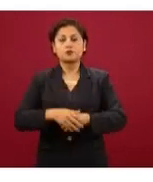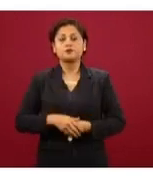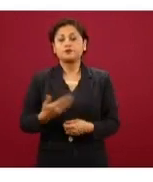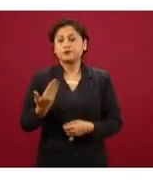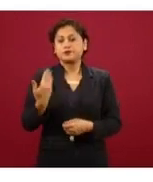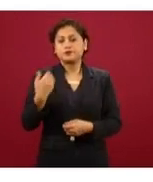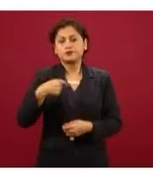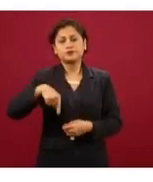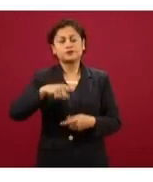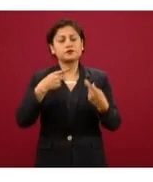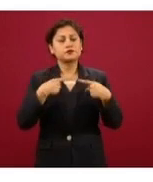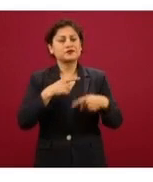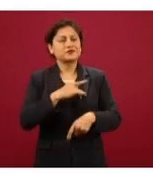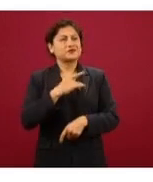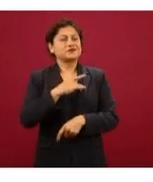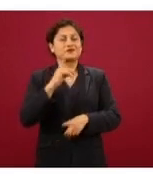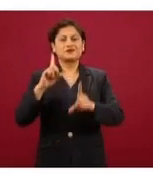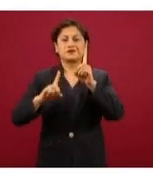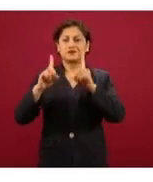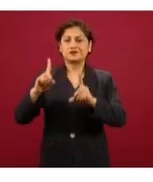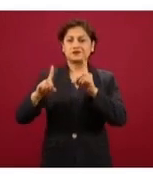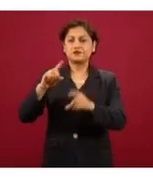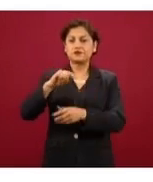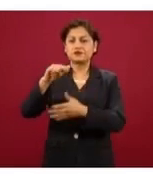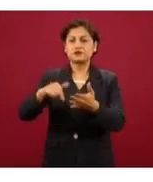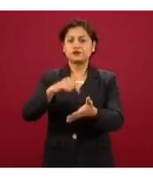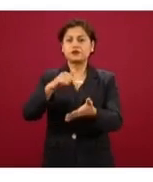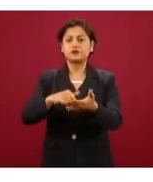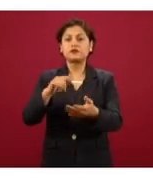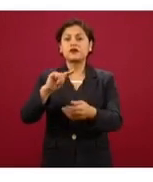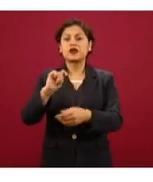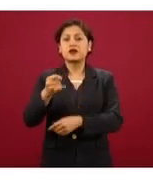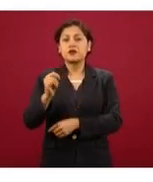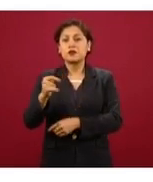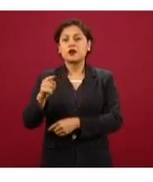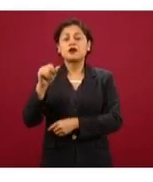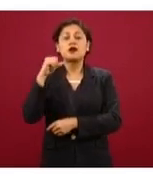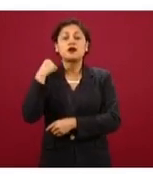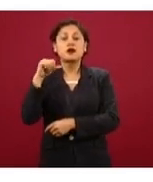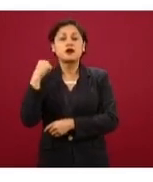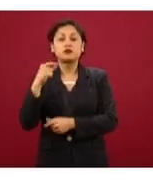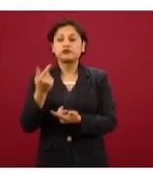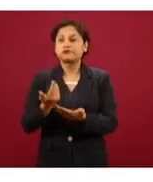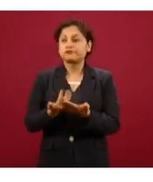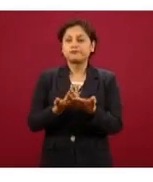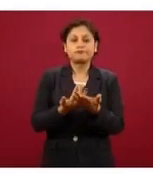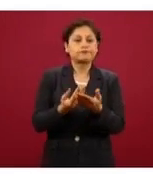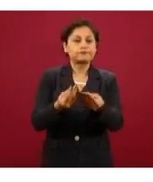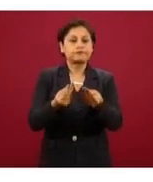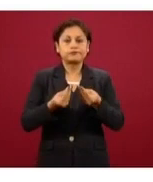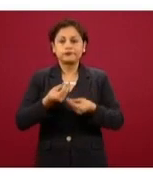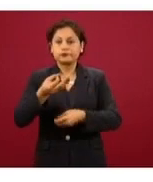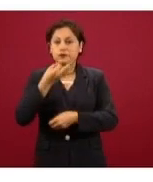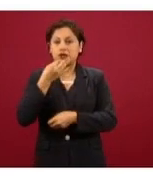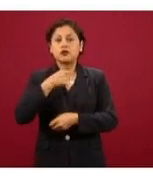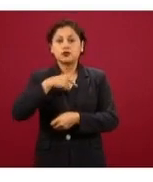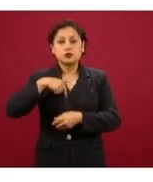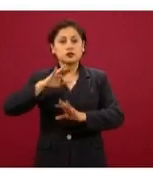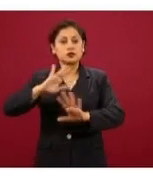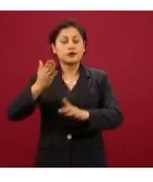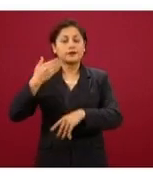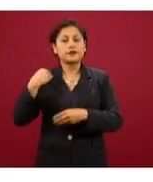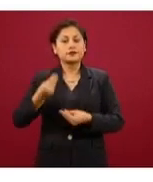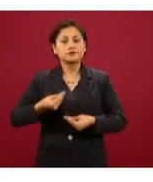poco de inquietud sobre dos regiones del país, específicamente Tijuana y Acapulco, donde no habían llegado los medicamentos que ya habíamos enviado. Ya